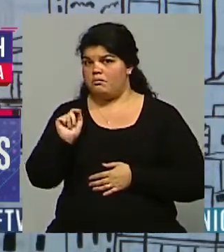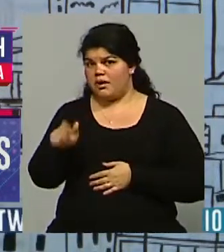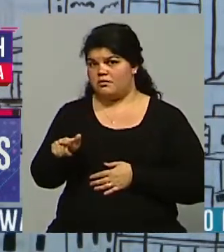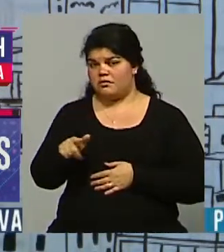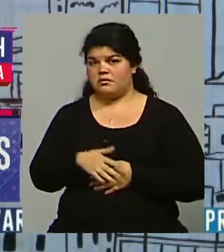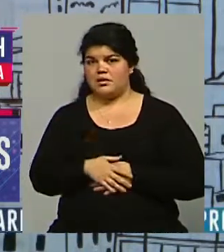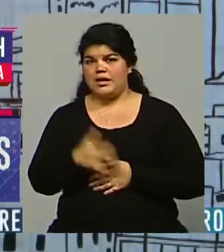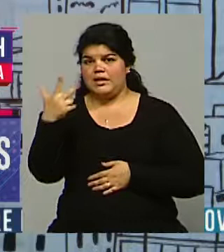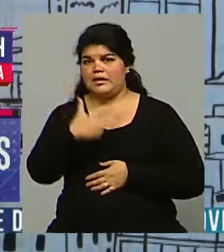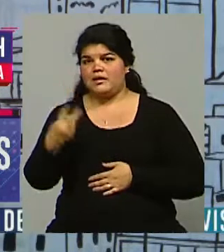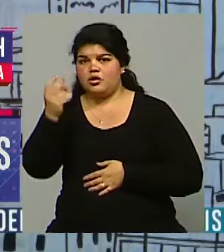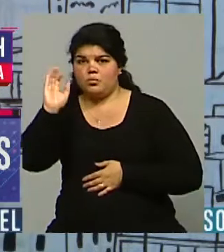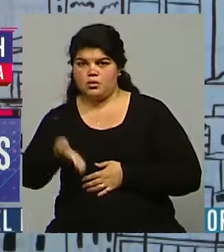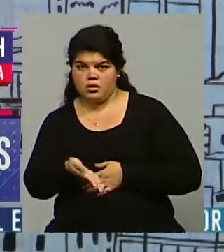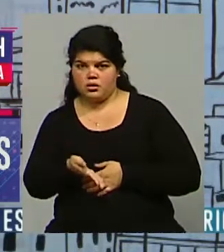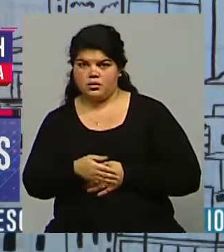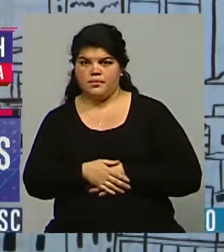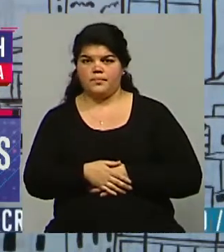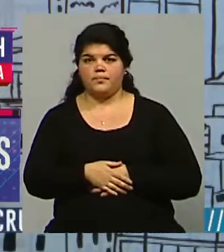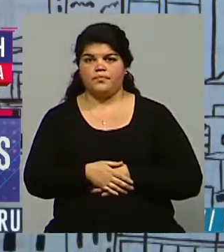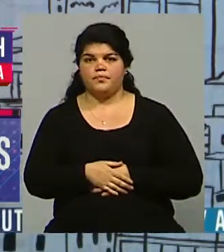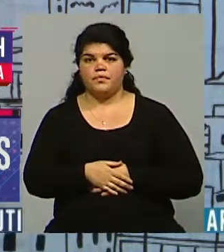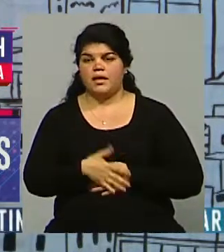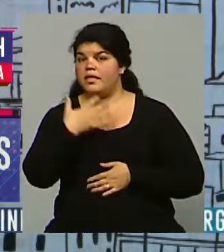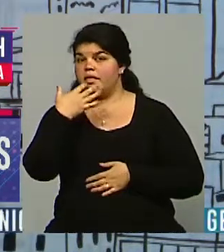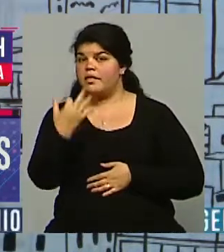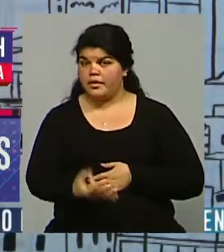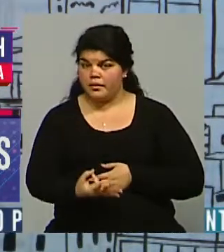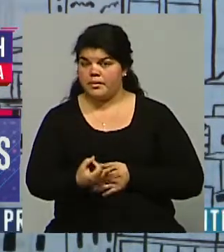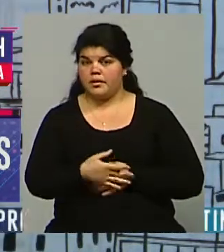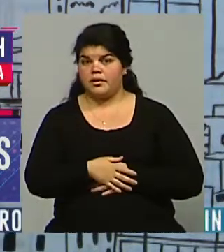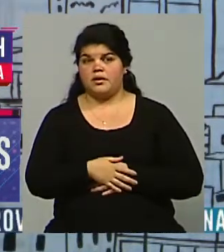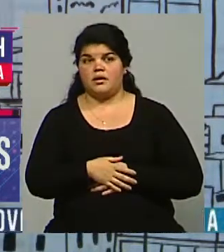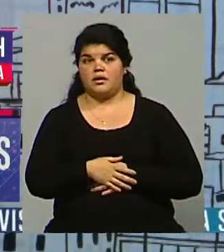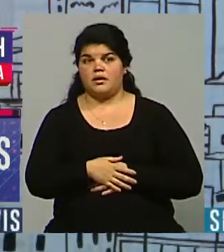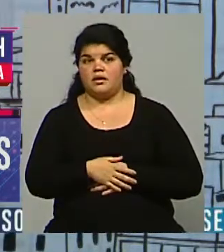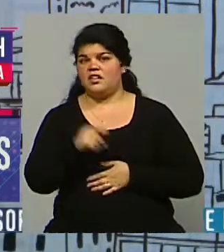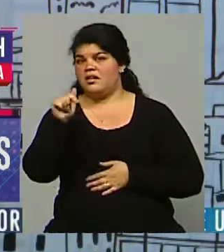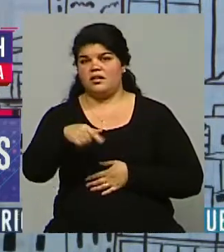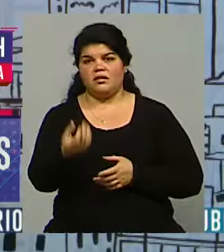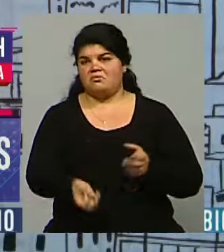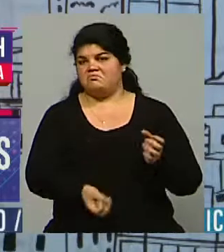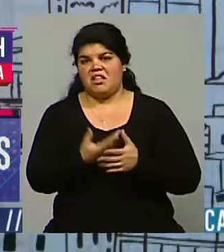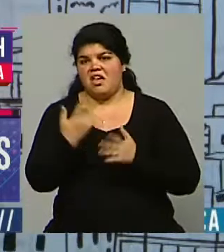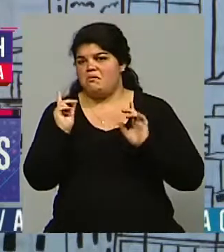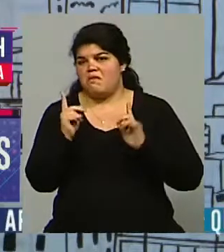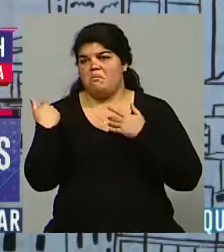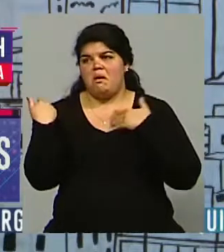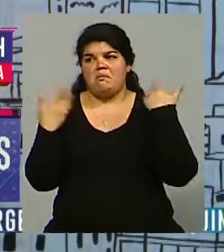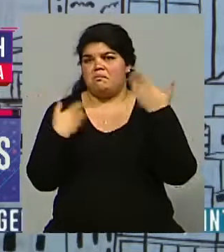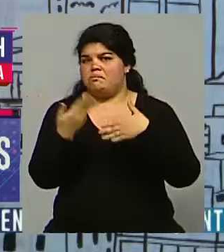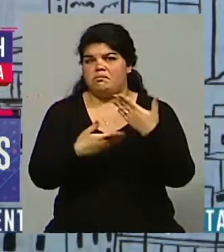el 32%. La verdad que es un emergente más de todos